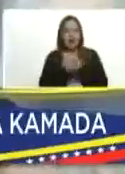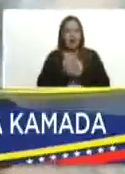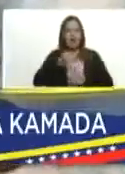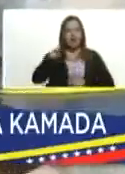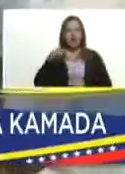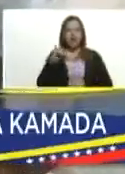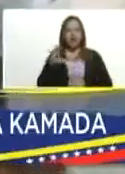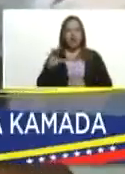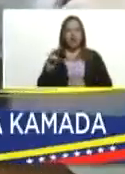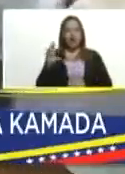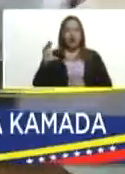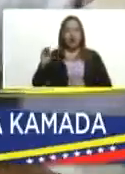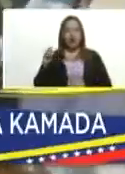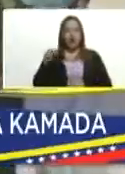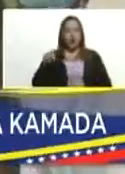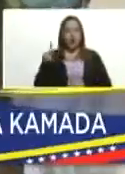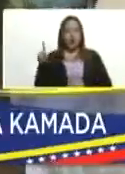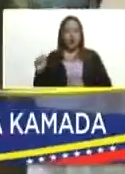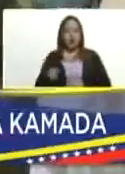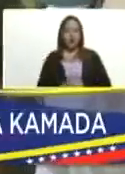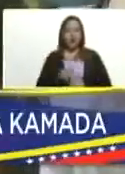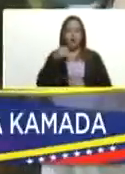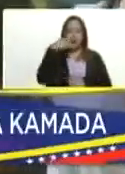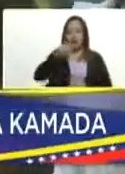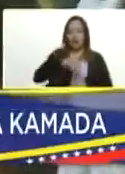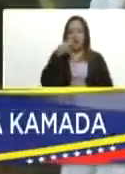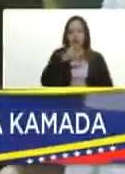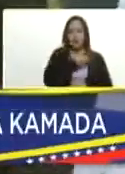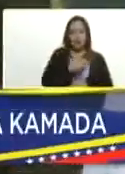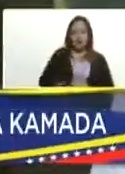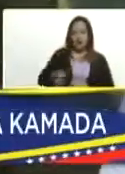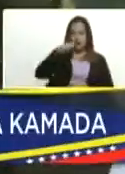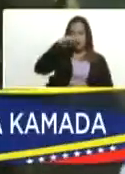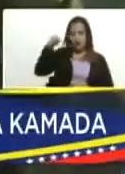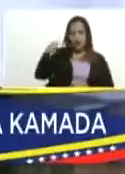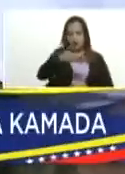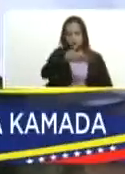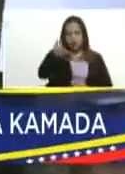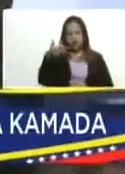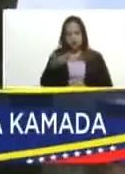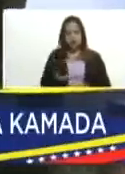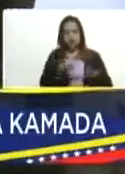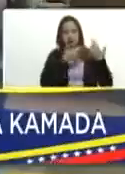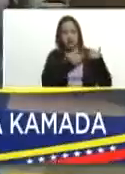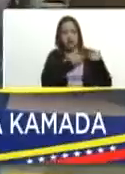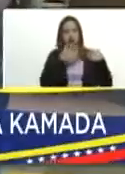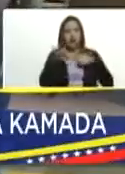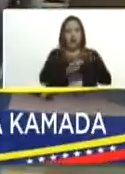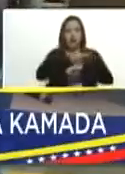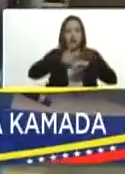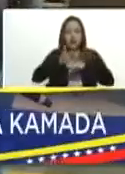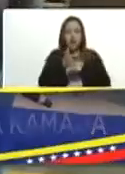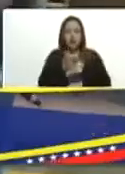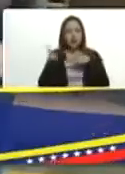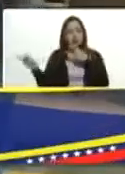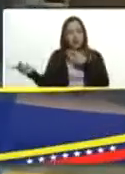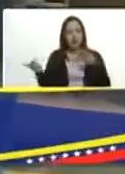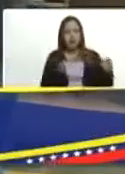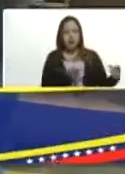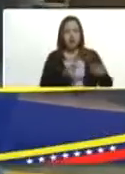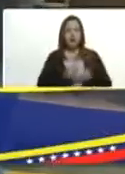Páez. Buenas tardes, presidente Maduro, señores representantes, gobernador,